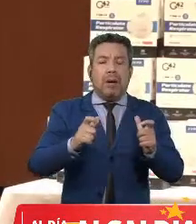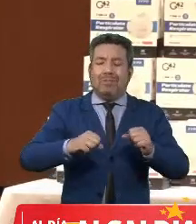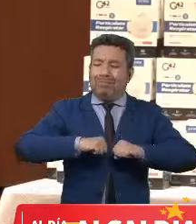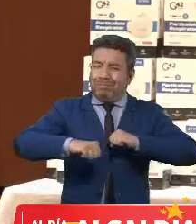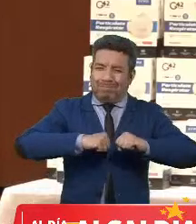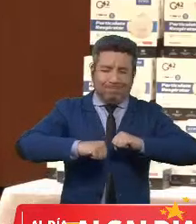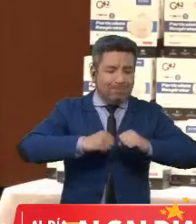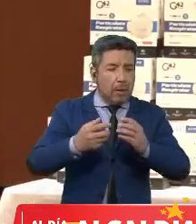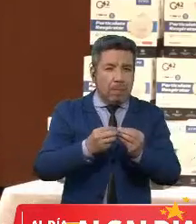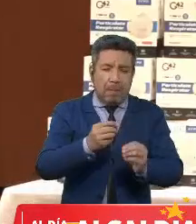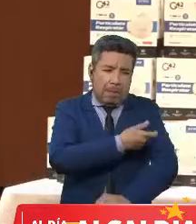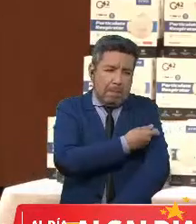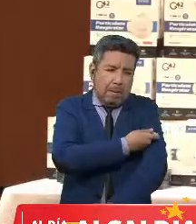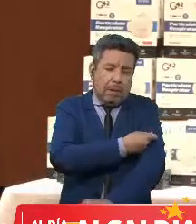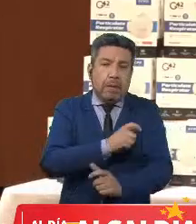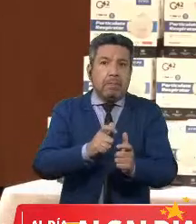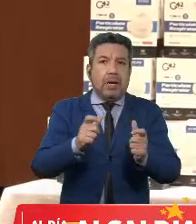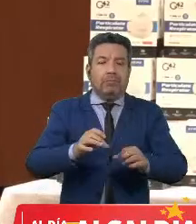duda.